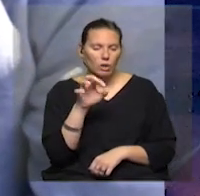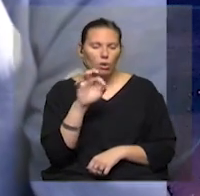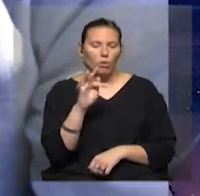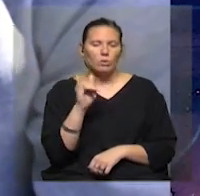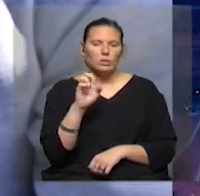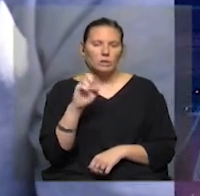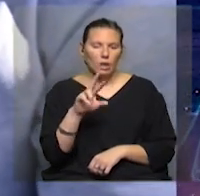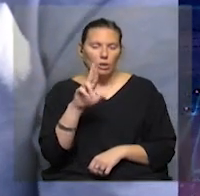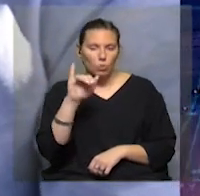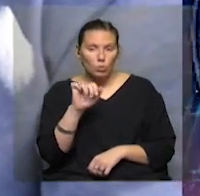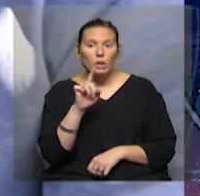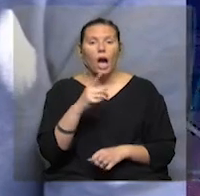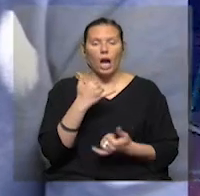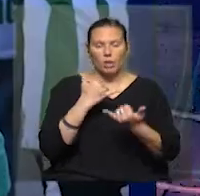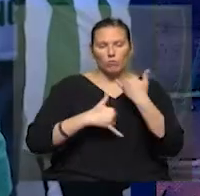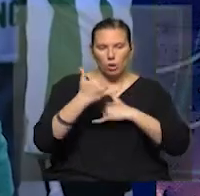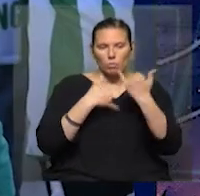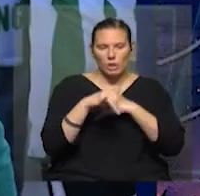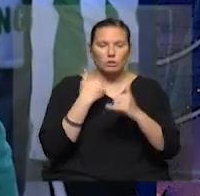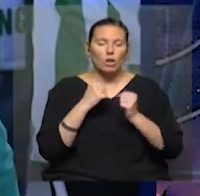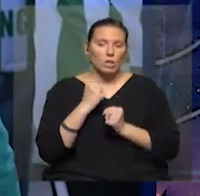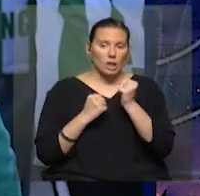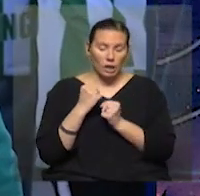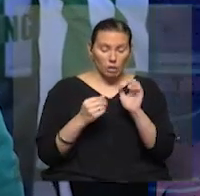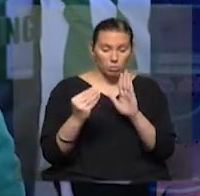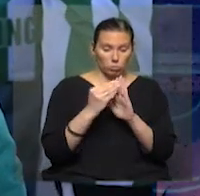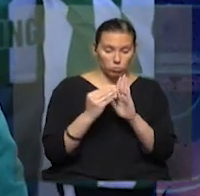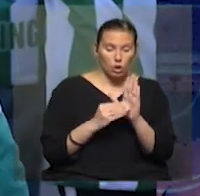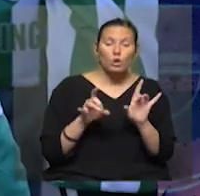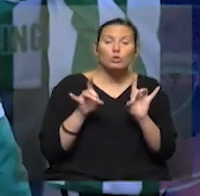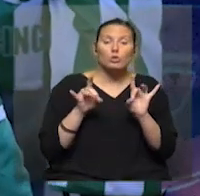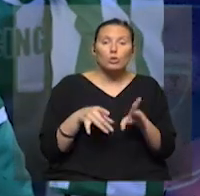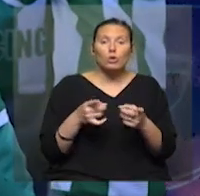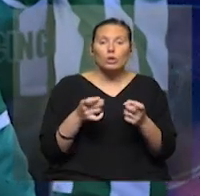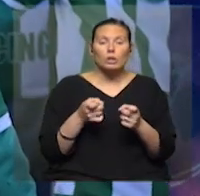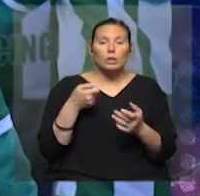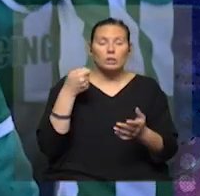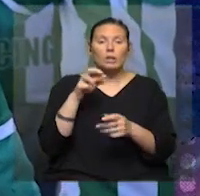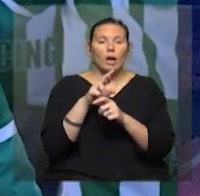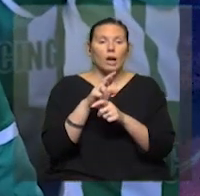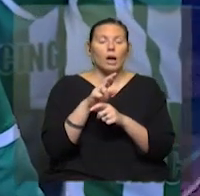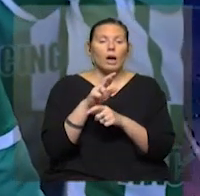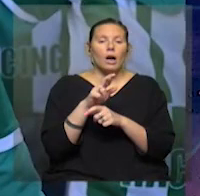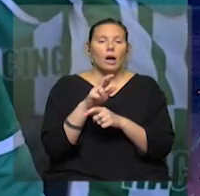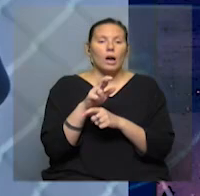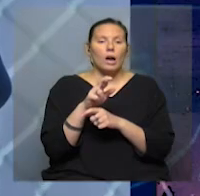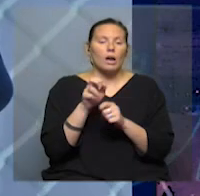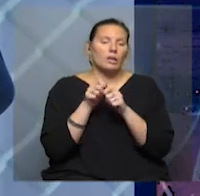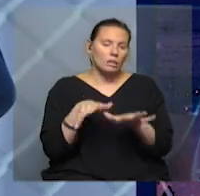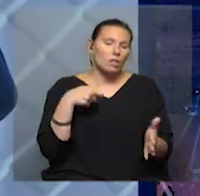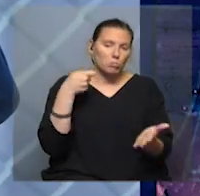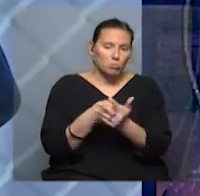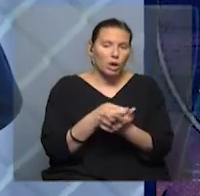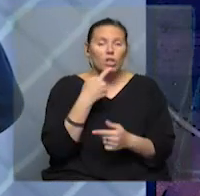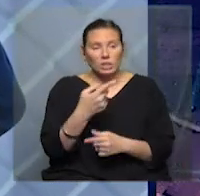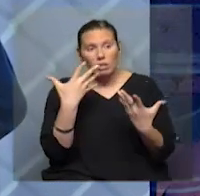Racing, está la información de la carrera. Y para inscribirse, solo es necesario concurrir a un Red Pagos, decir, me quiero inscribir para la carrera de Racing,